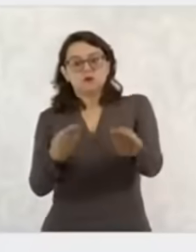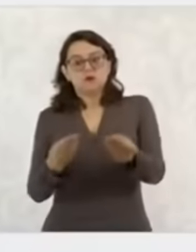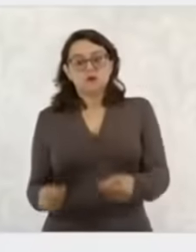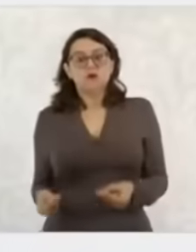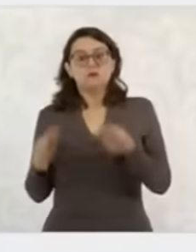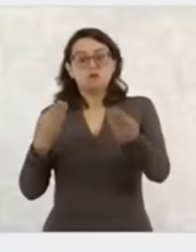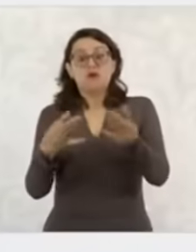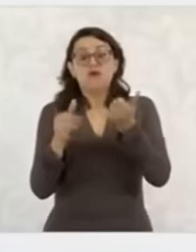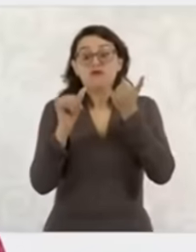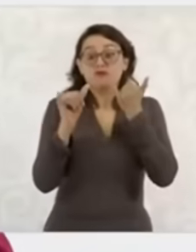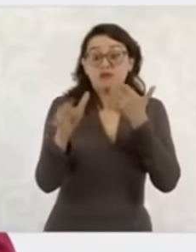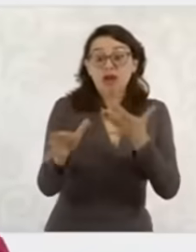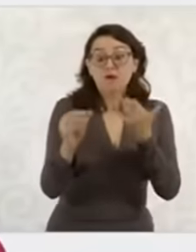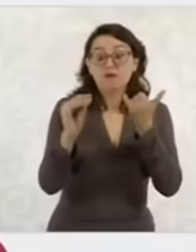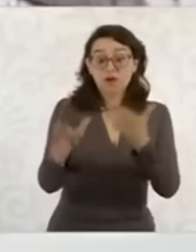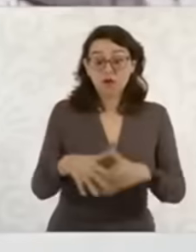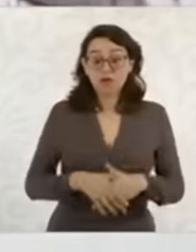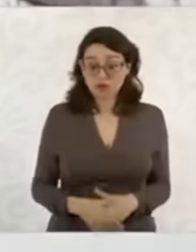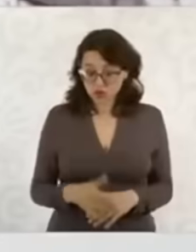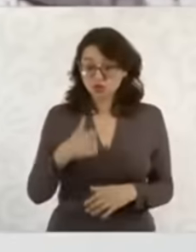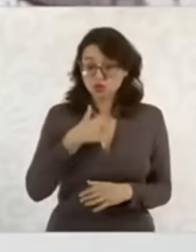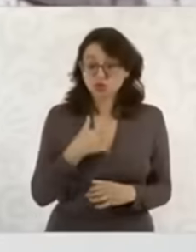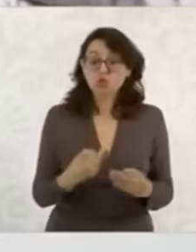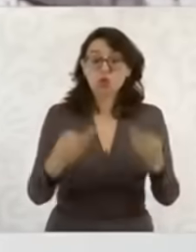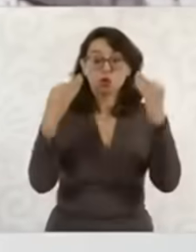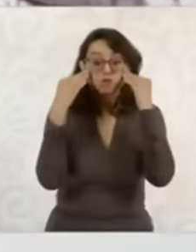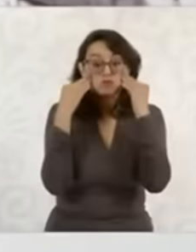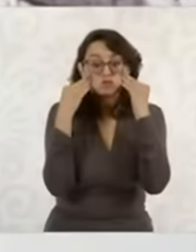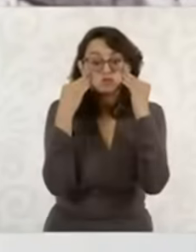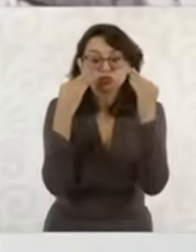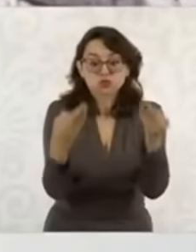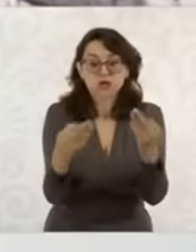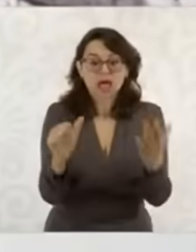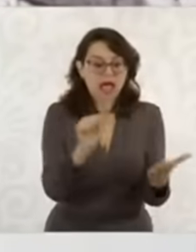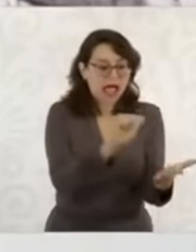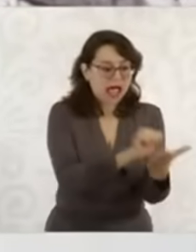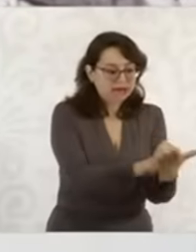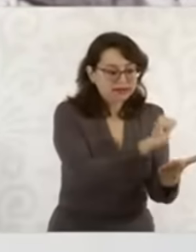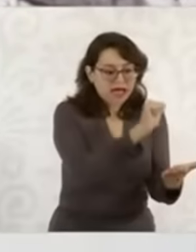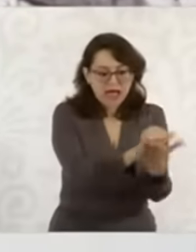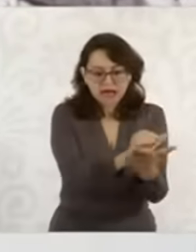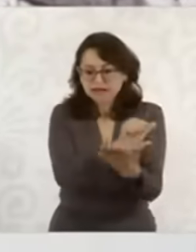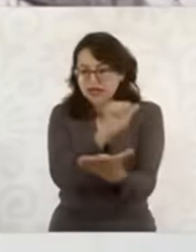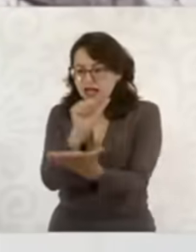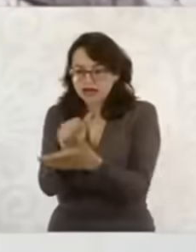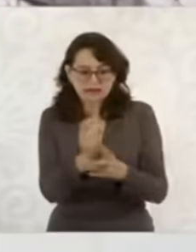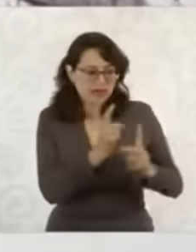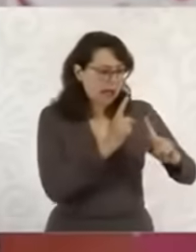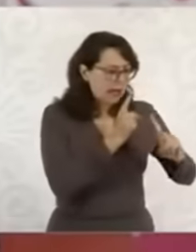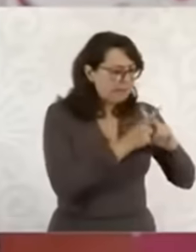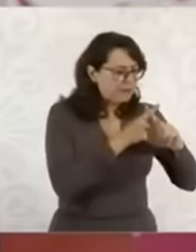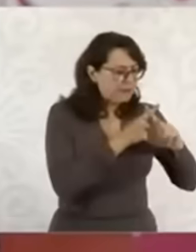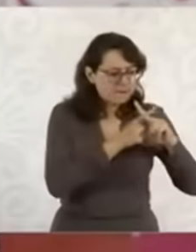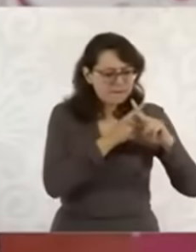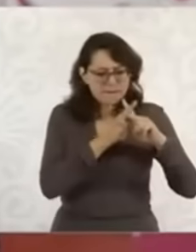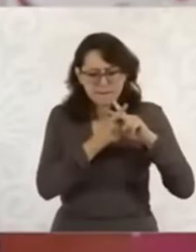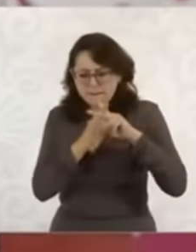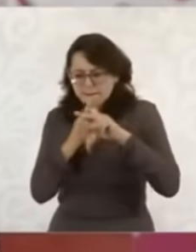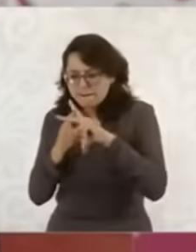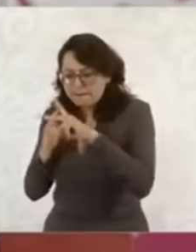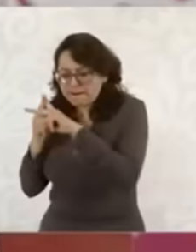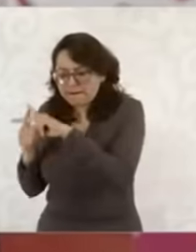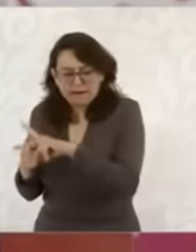Estuve yo con un equipo muy grande revisando acta por acta. Y ahí nos dimos